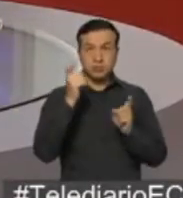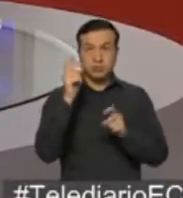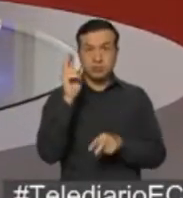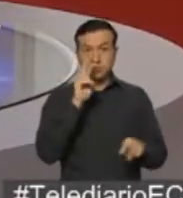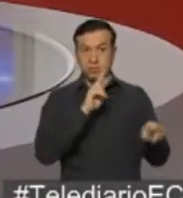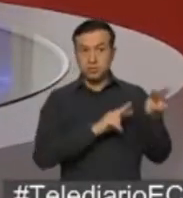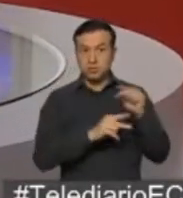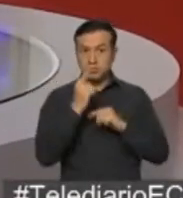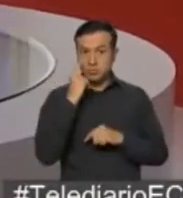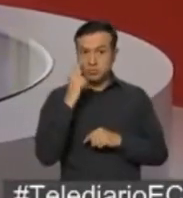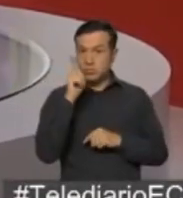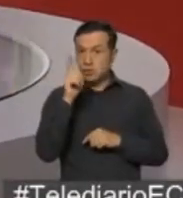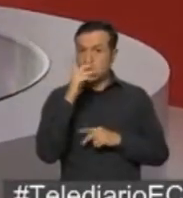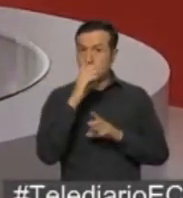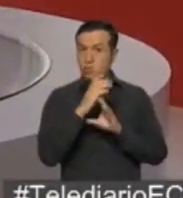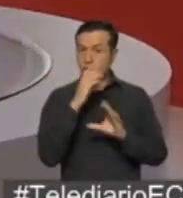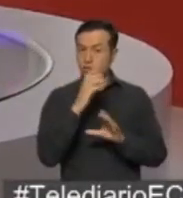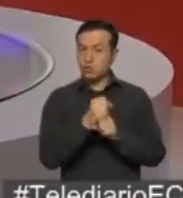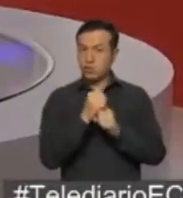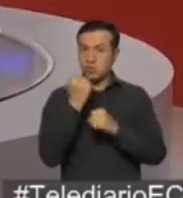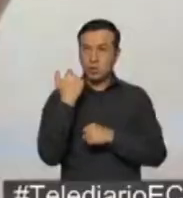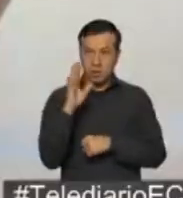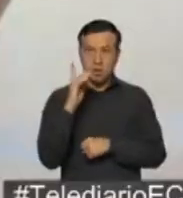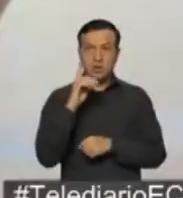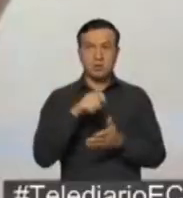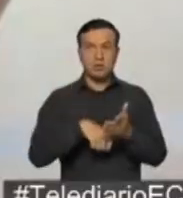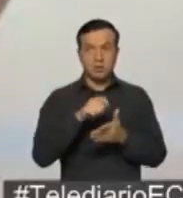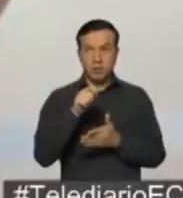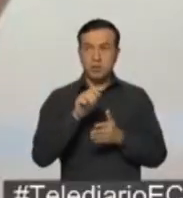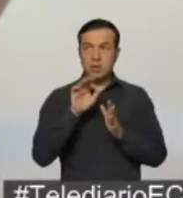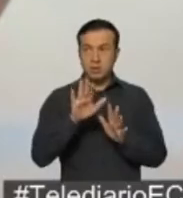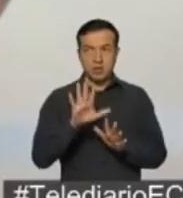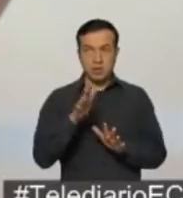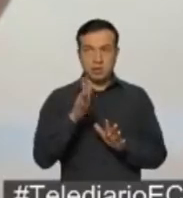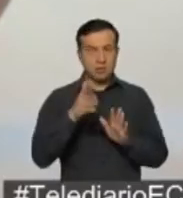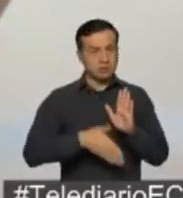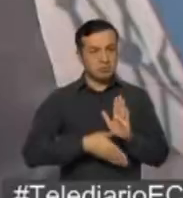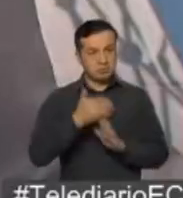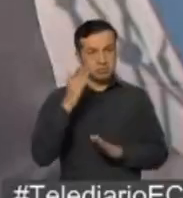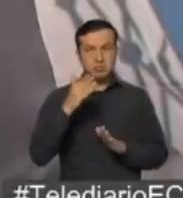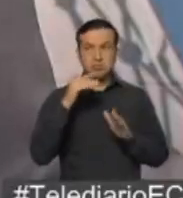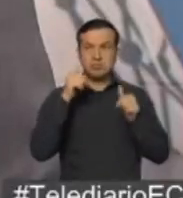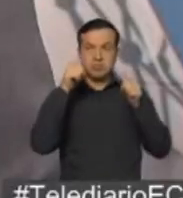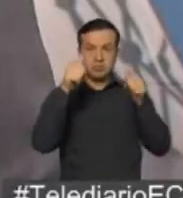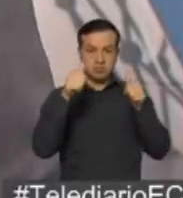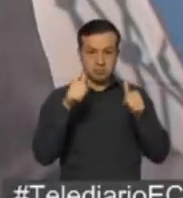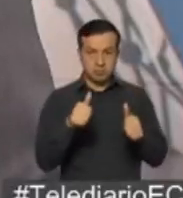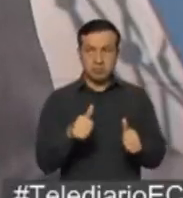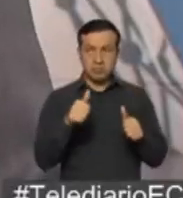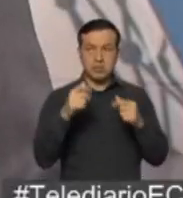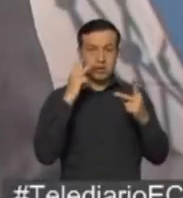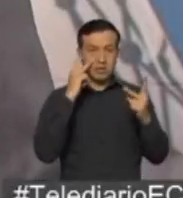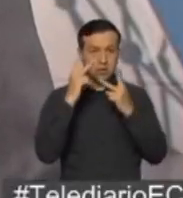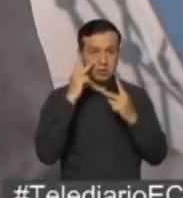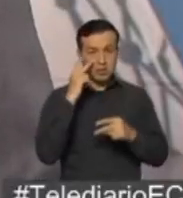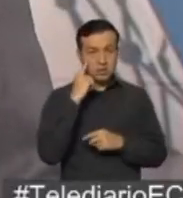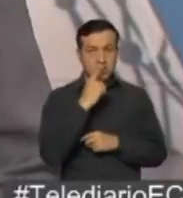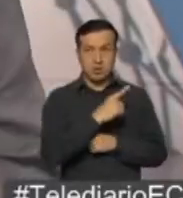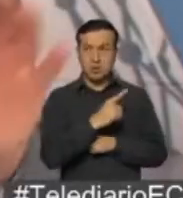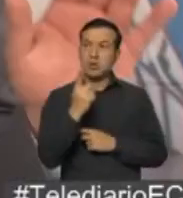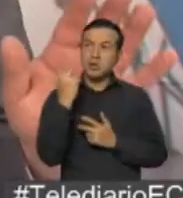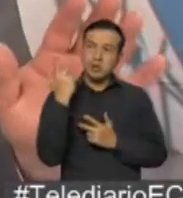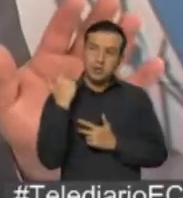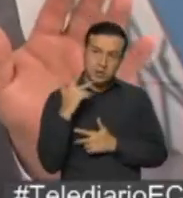también ya puedan reconocer qué buses han sido revisados y que no los paren en las vías. Este sello se coloca en un lugar visible. Correcto. Y ya